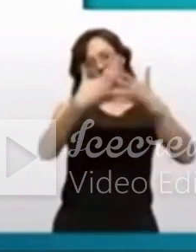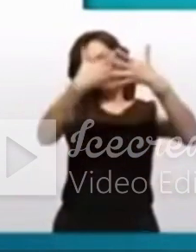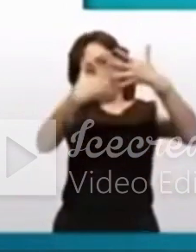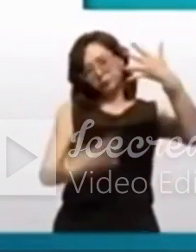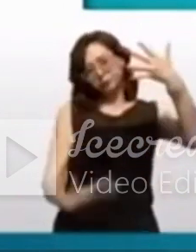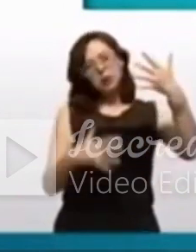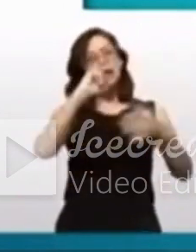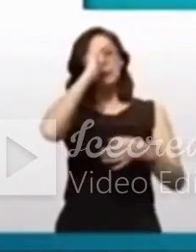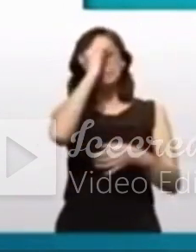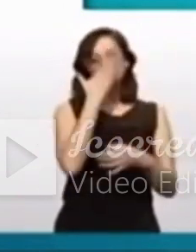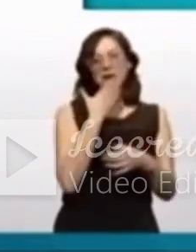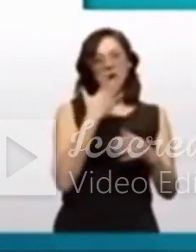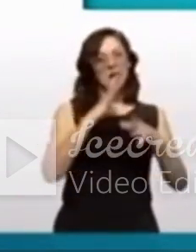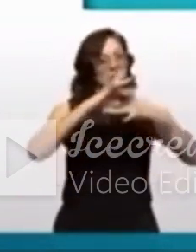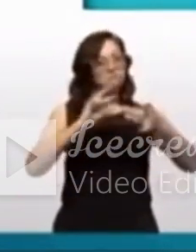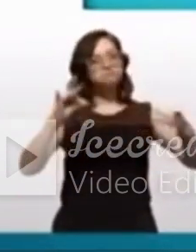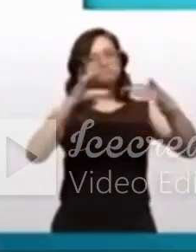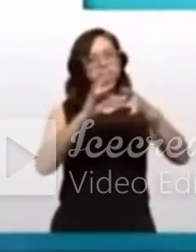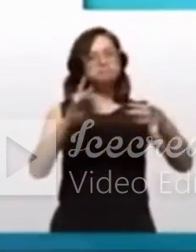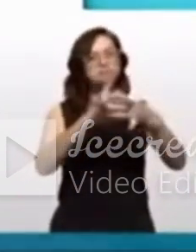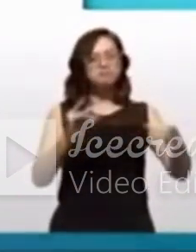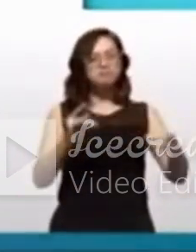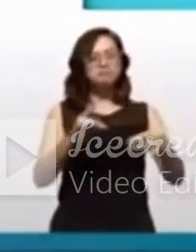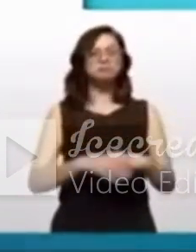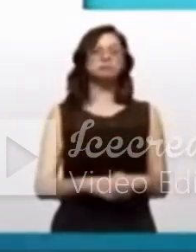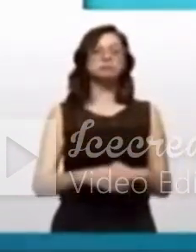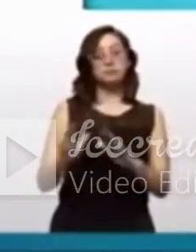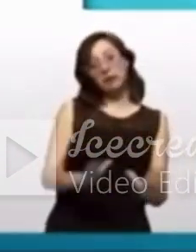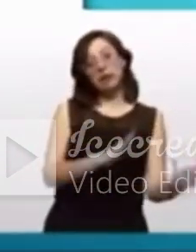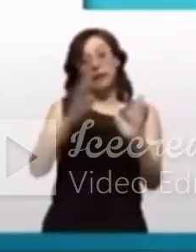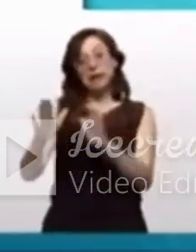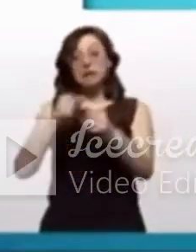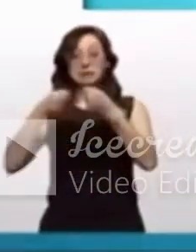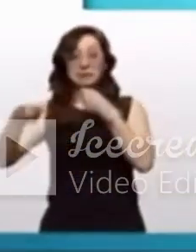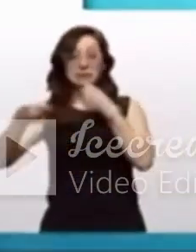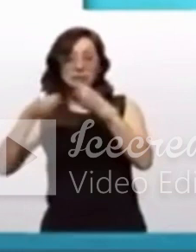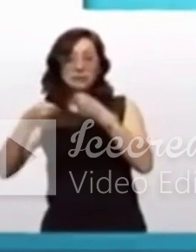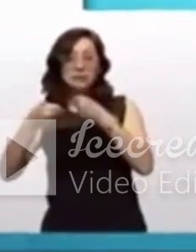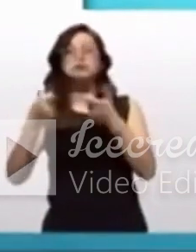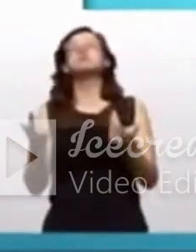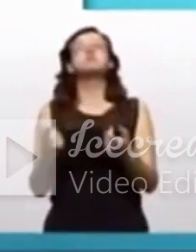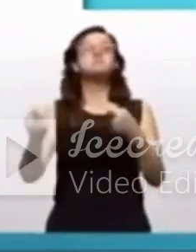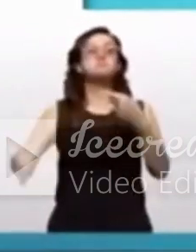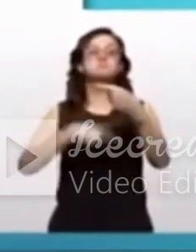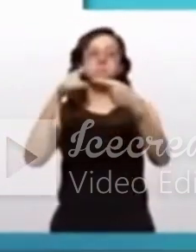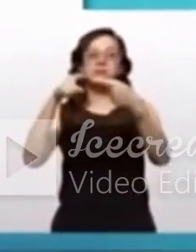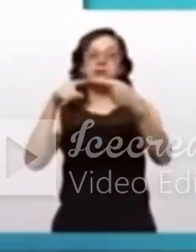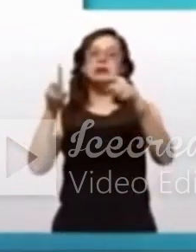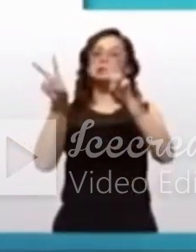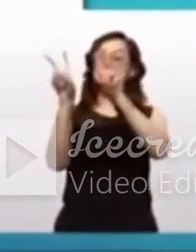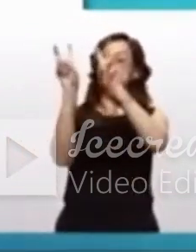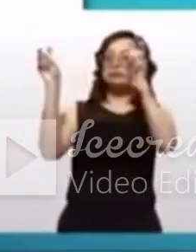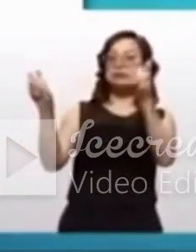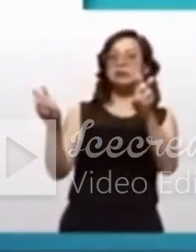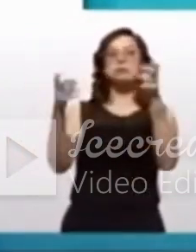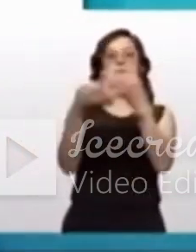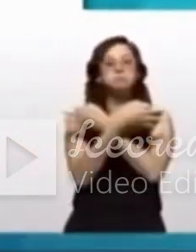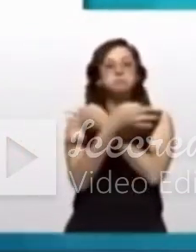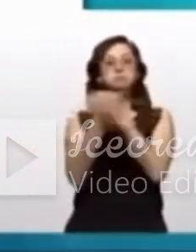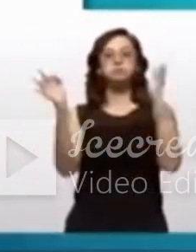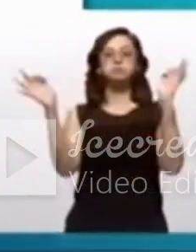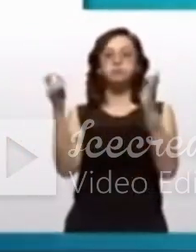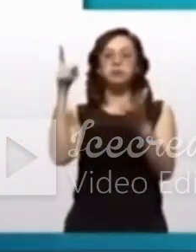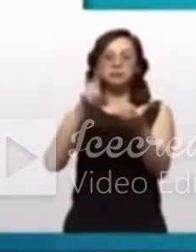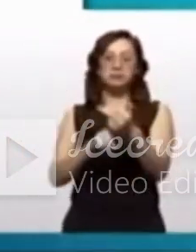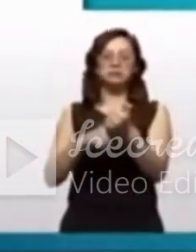e imágenes la forma en que sucedió un evento. Mientras que el reportaje se compone de, primero, el título, anuncia el tema a tratar dentro